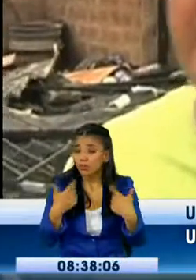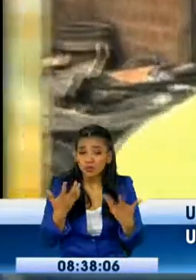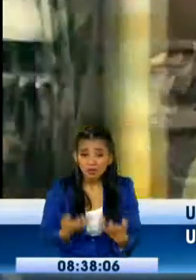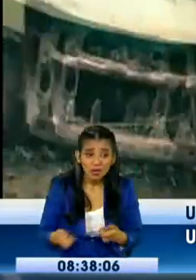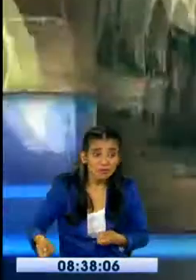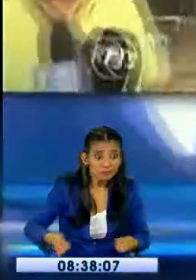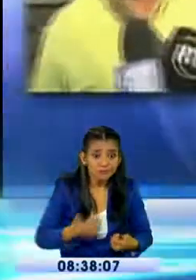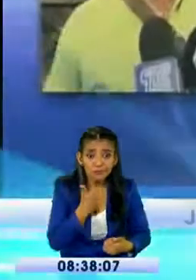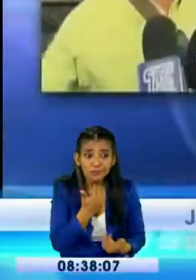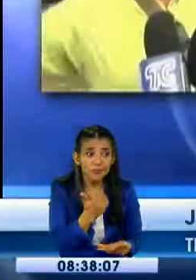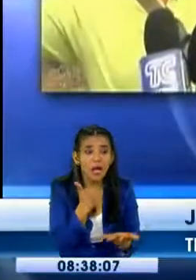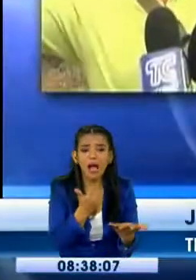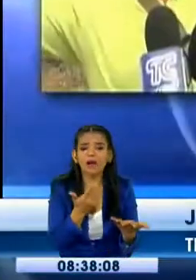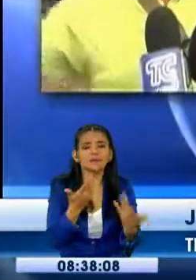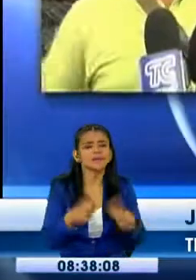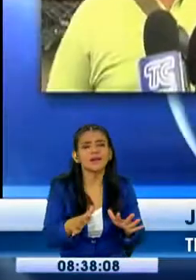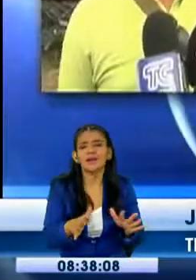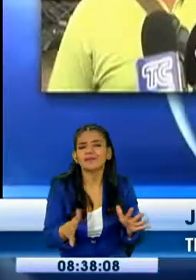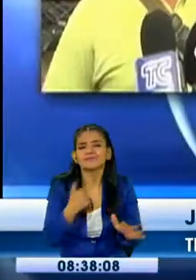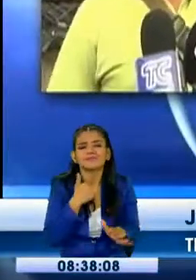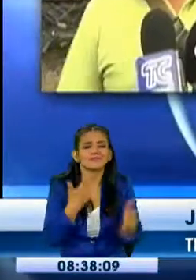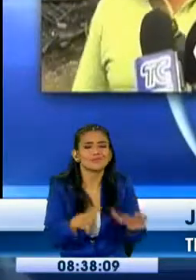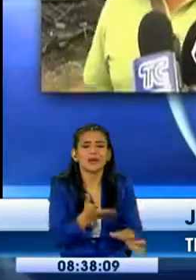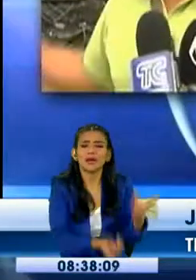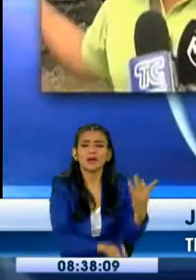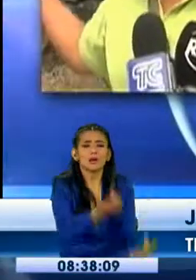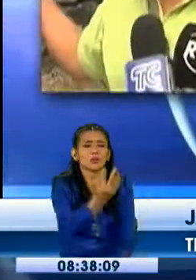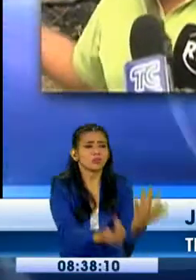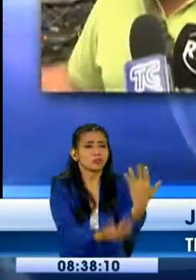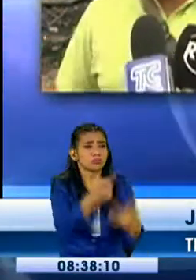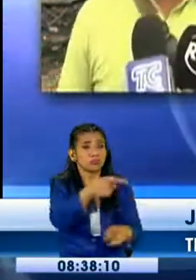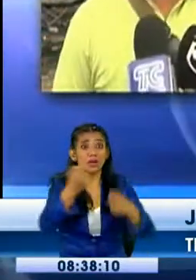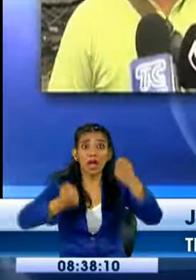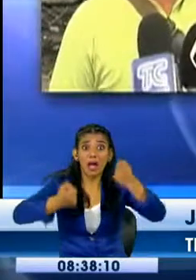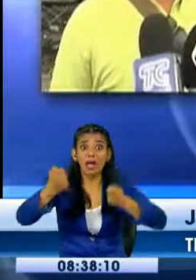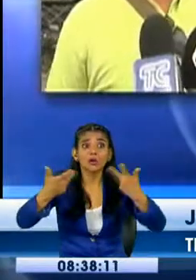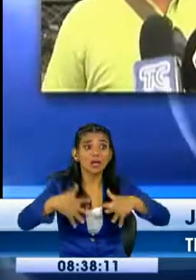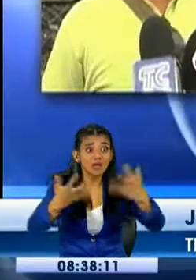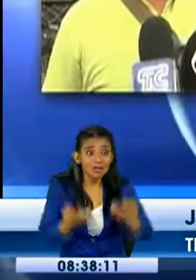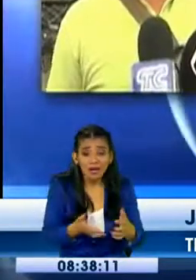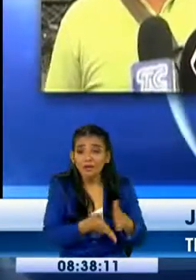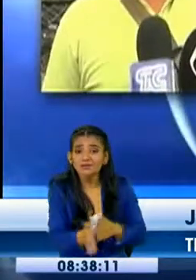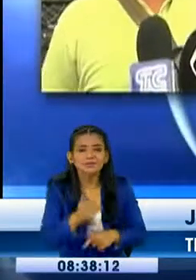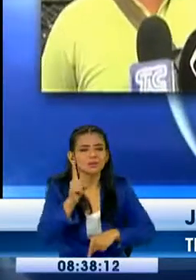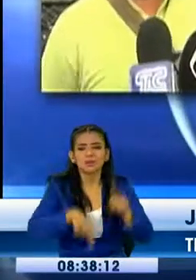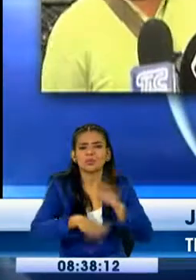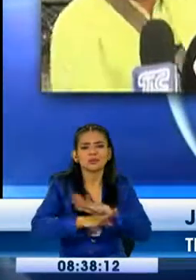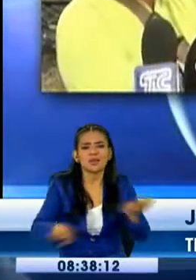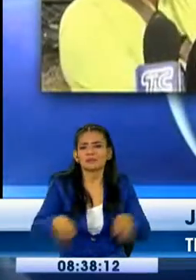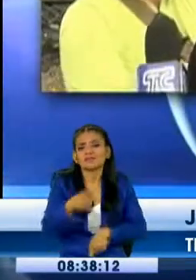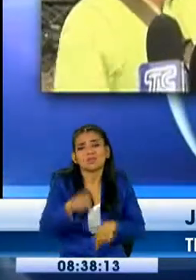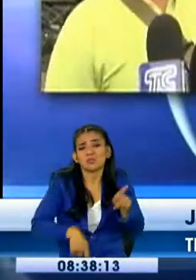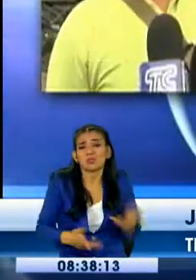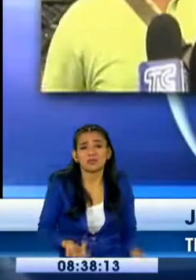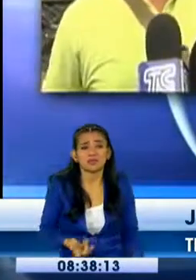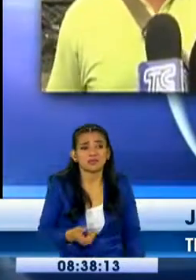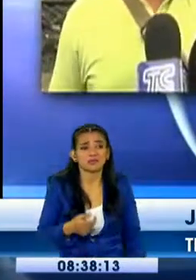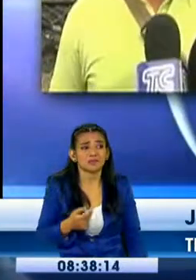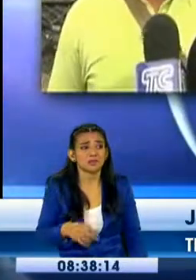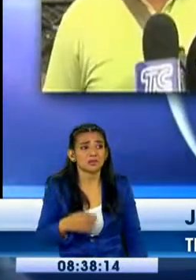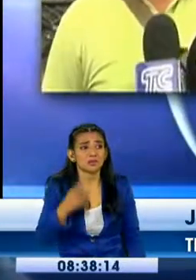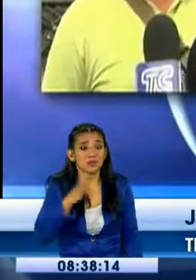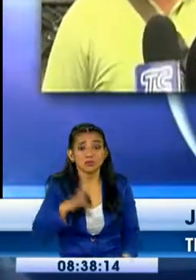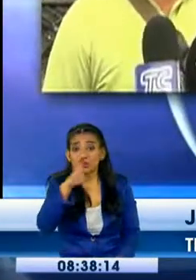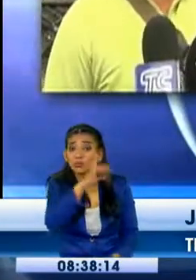hacer algo también para apagar, no pudimos porque la llamarada se nos vino encima. Y ese carro que estaba ahí, lo queríamos sacar, no pudimos hacer nada. Antes nosotros tuvimos que evocar antes